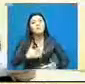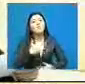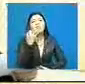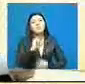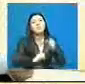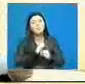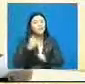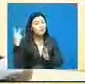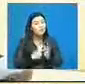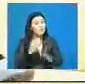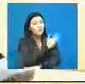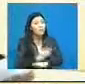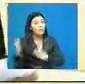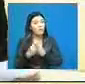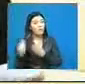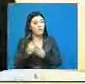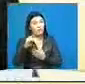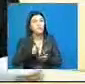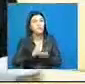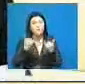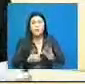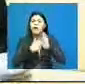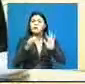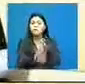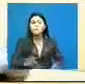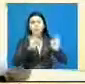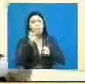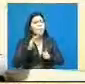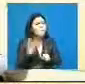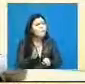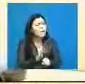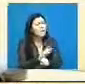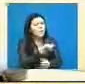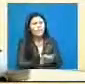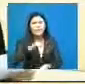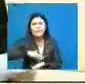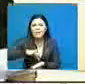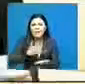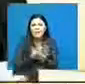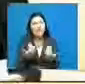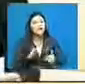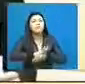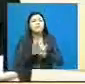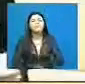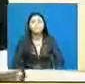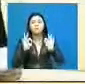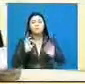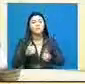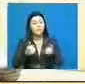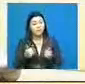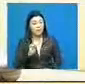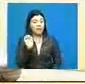por 2.000 millones de dólares y con ello suplió todas las necesidades de financiamiento del 2014. Con eso quedó tanqueado en